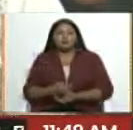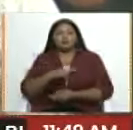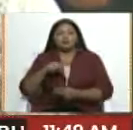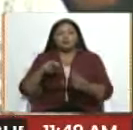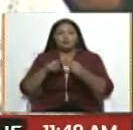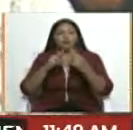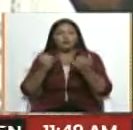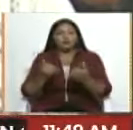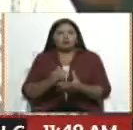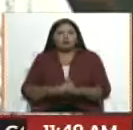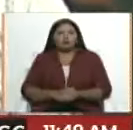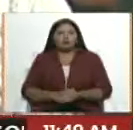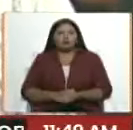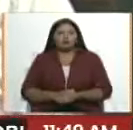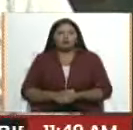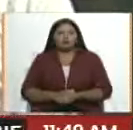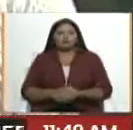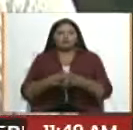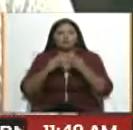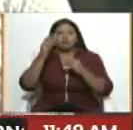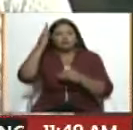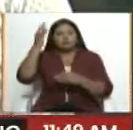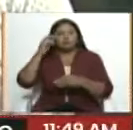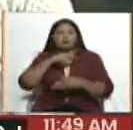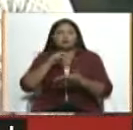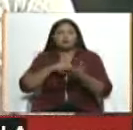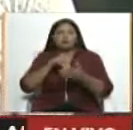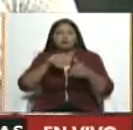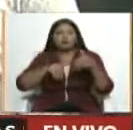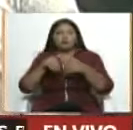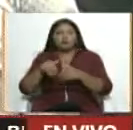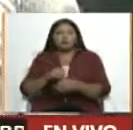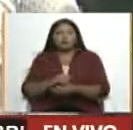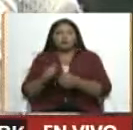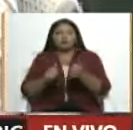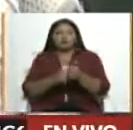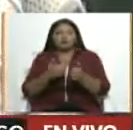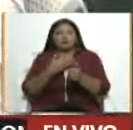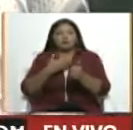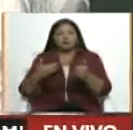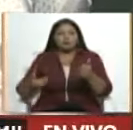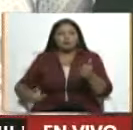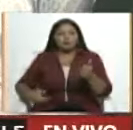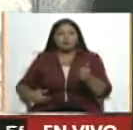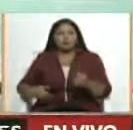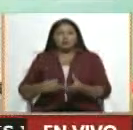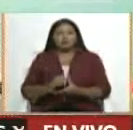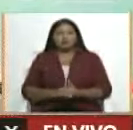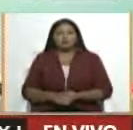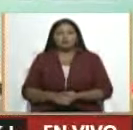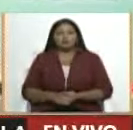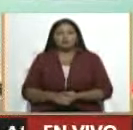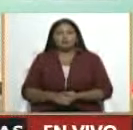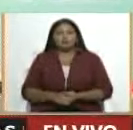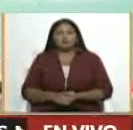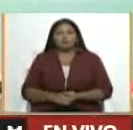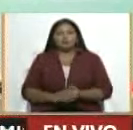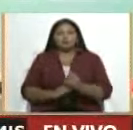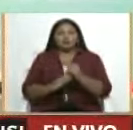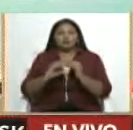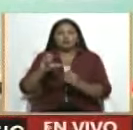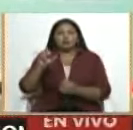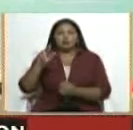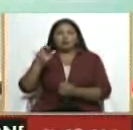pleno todo el Consejo Nacional Electoral, el vicepresidente, el rector Carlos